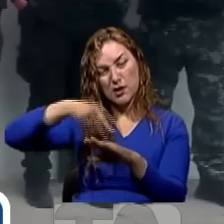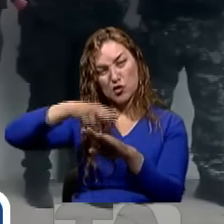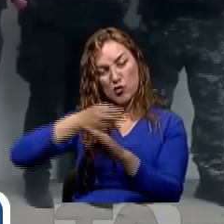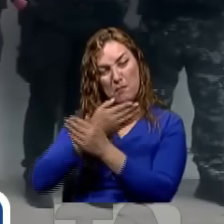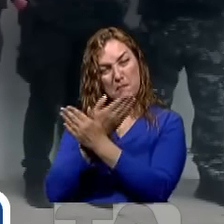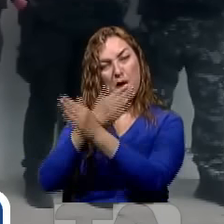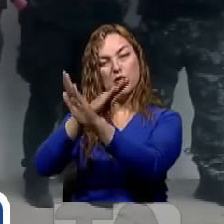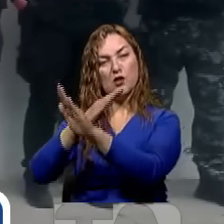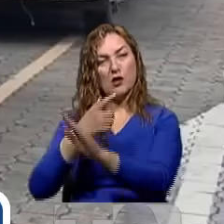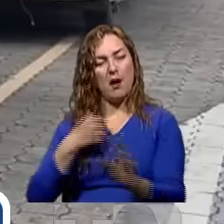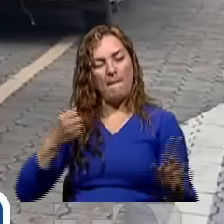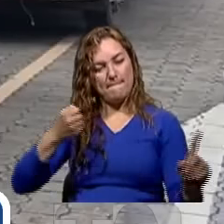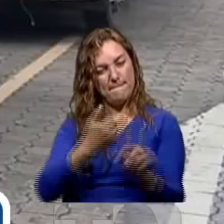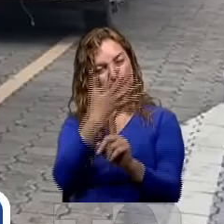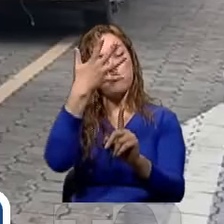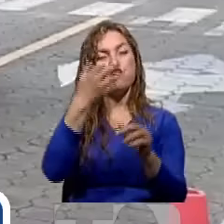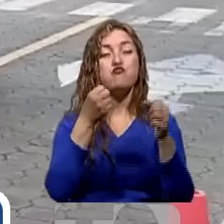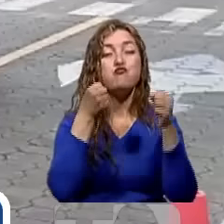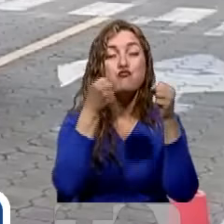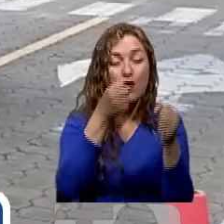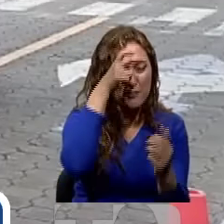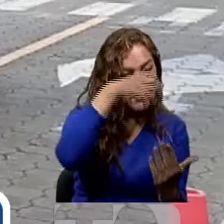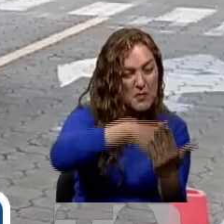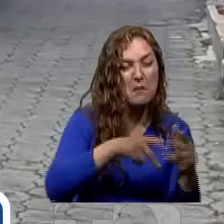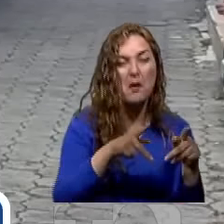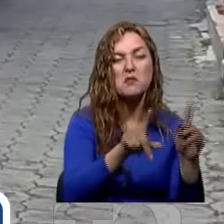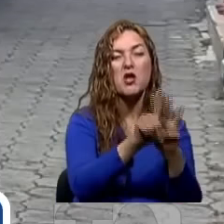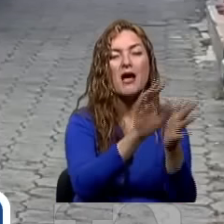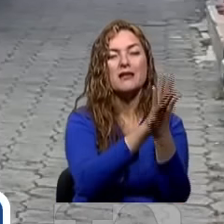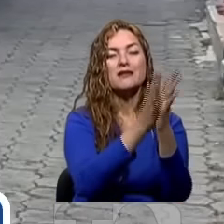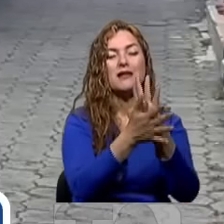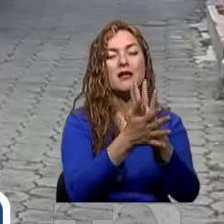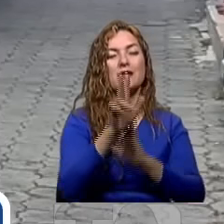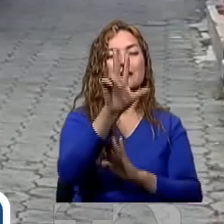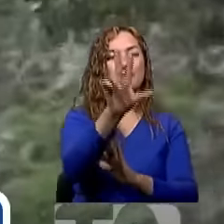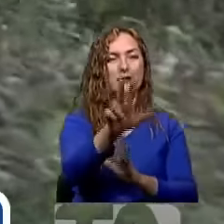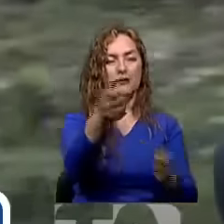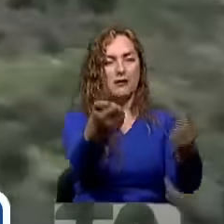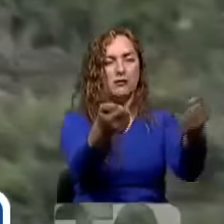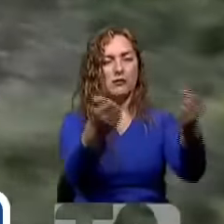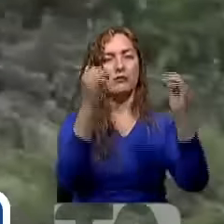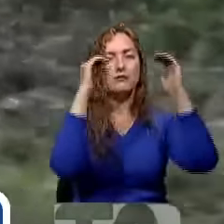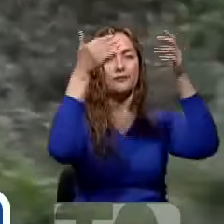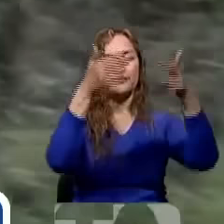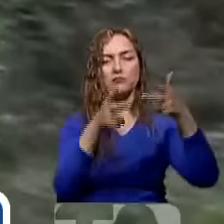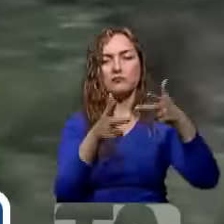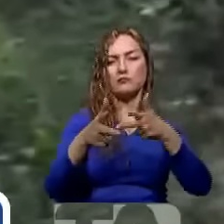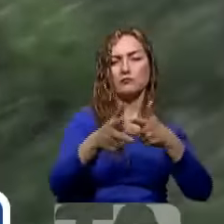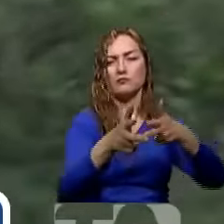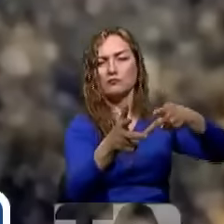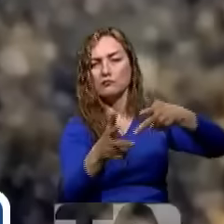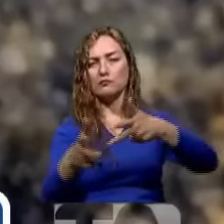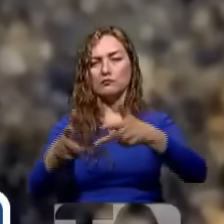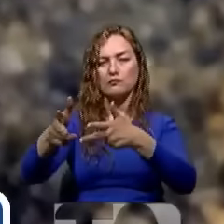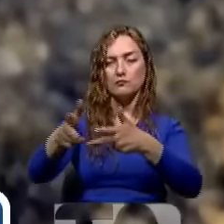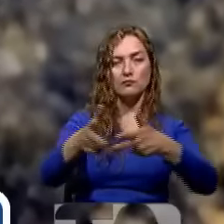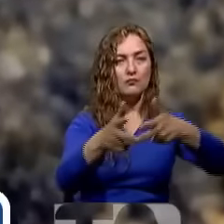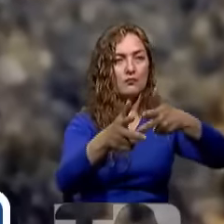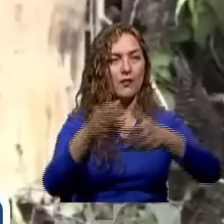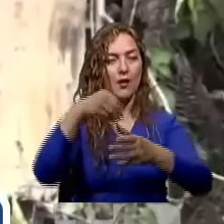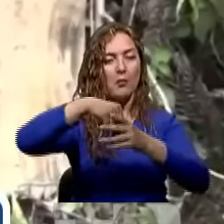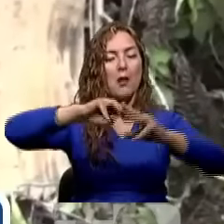golpe a la minería ilegal, descubriendo que 3 vehículos tipo camiones circulaban por las vías de Buenos Aires, en Urcuquí,